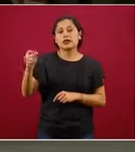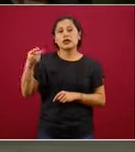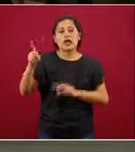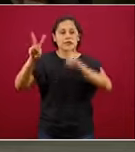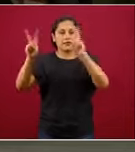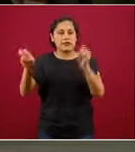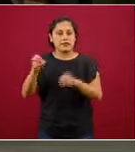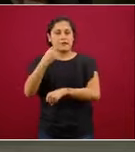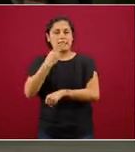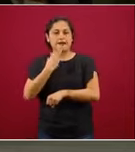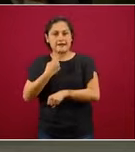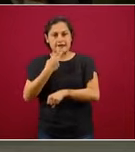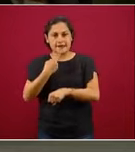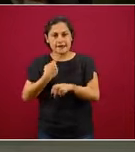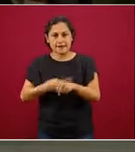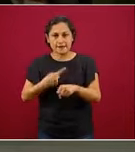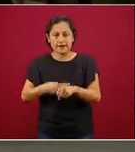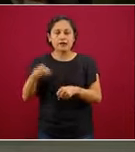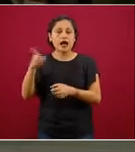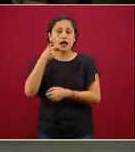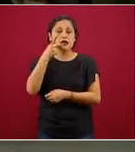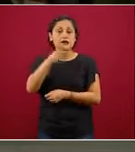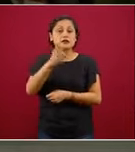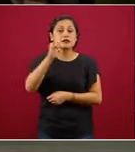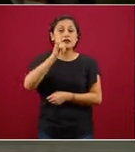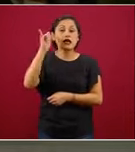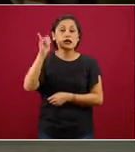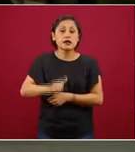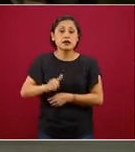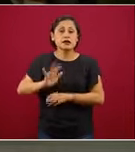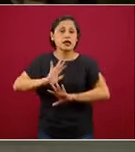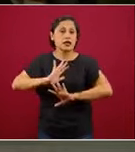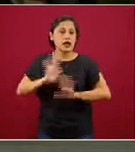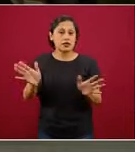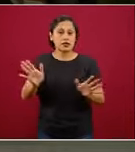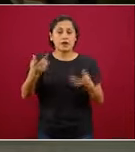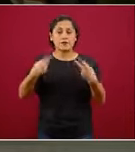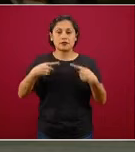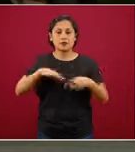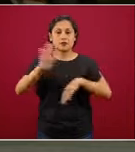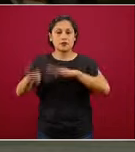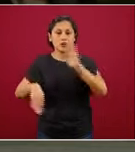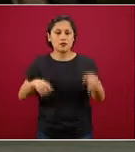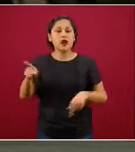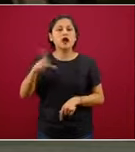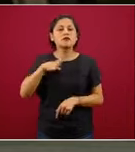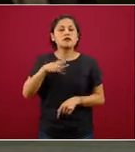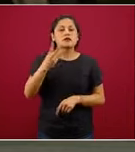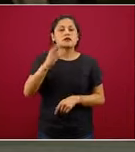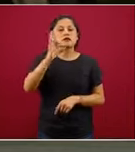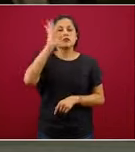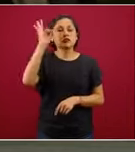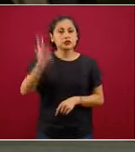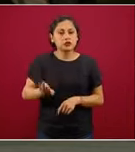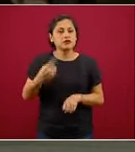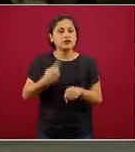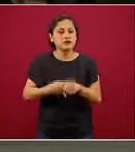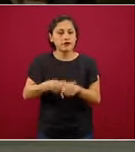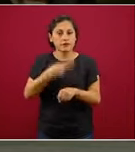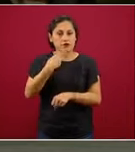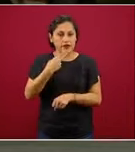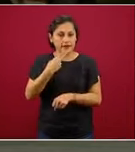diabetes, Italia, el país que se acaba de superar las muertes, tiene 3% de mortalidad por